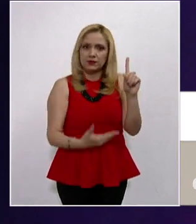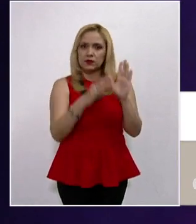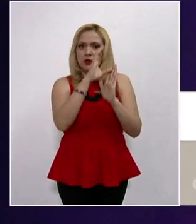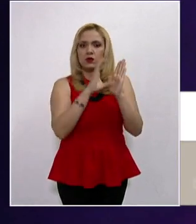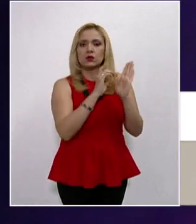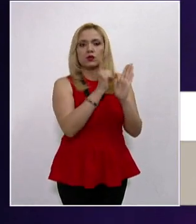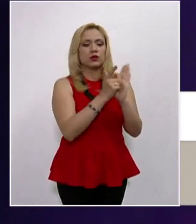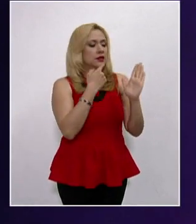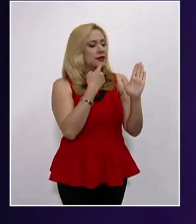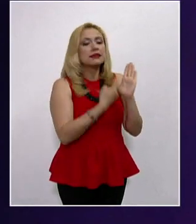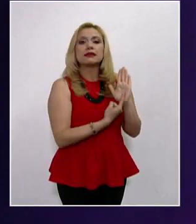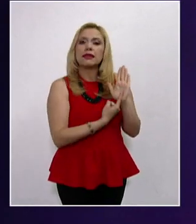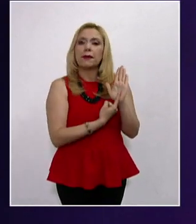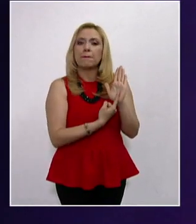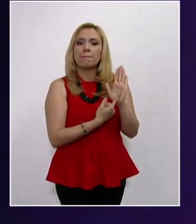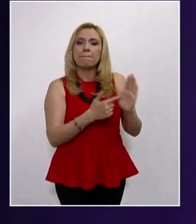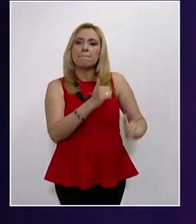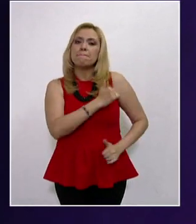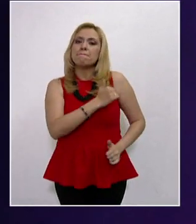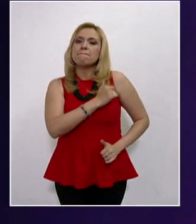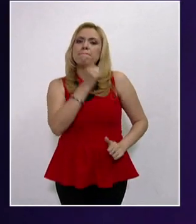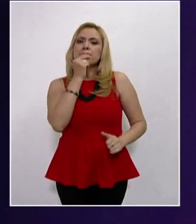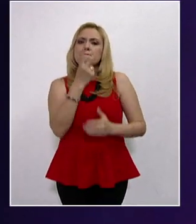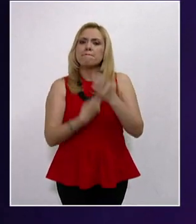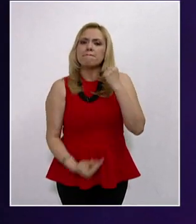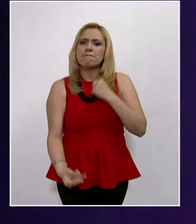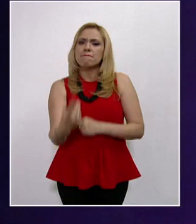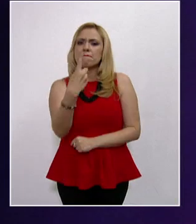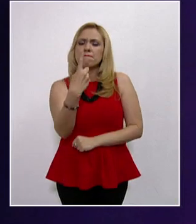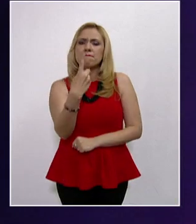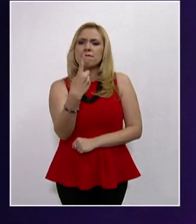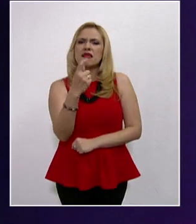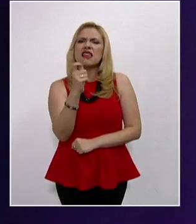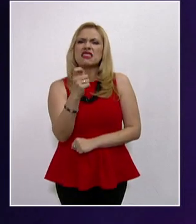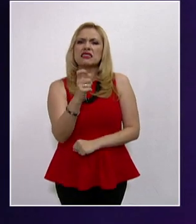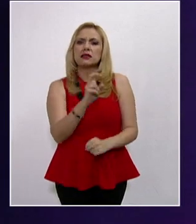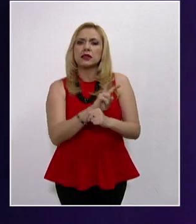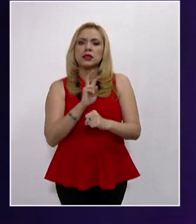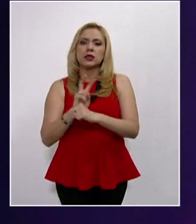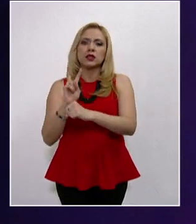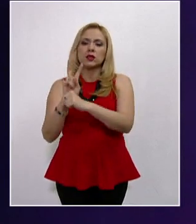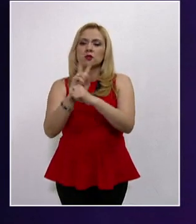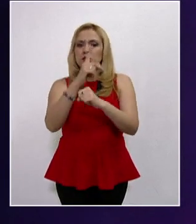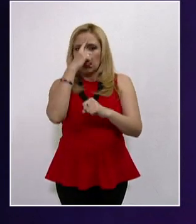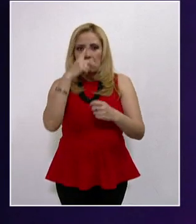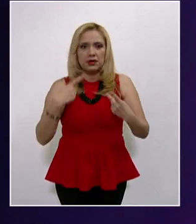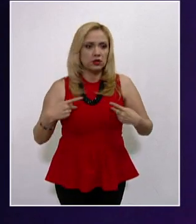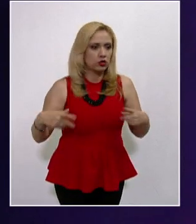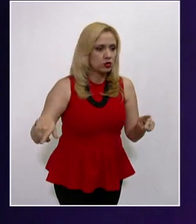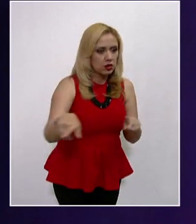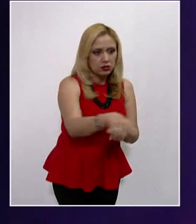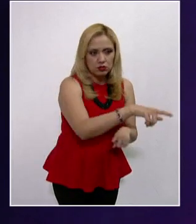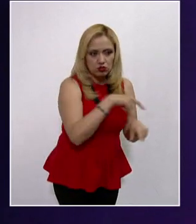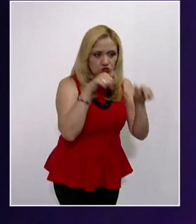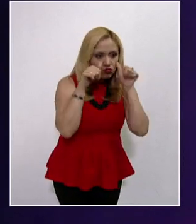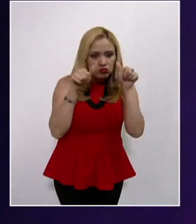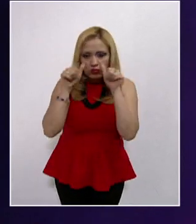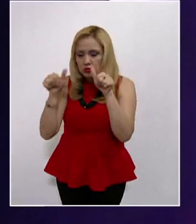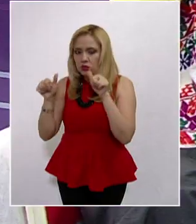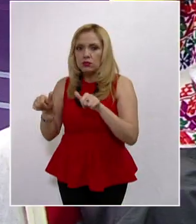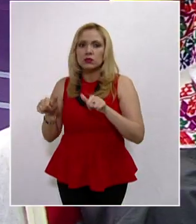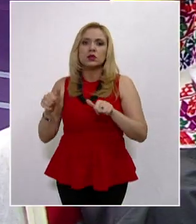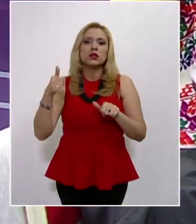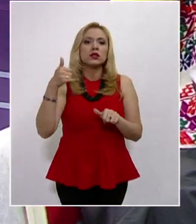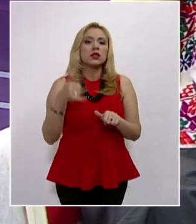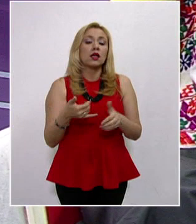se define a la Guardia Nacional como una corporación de seguridad civil y por otro lado, en toda